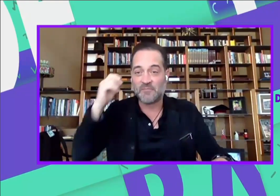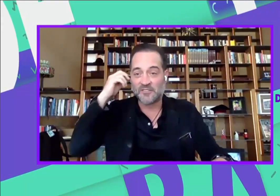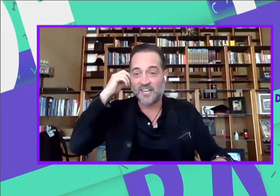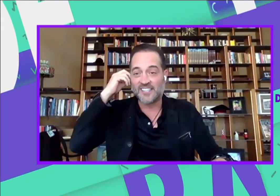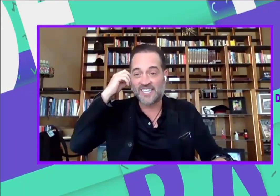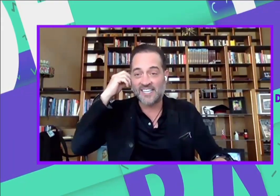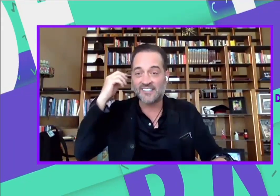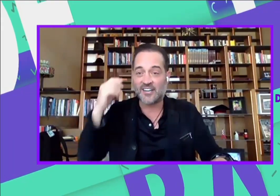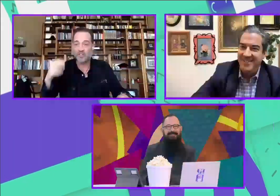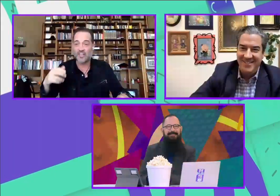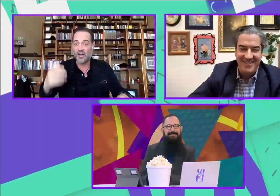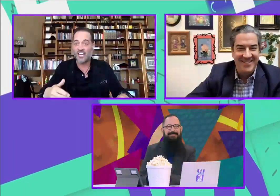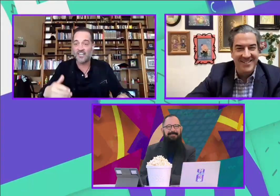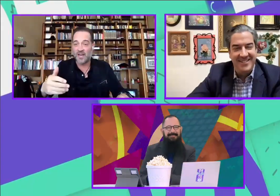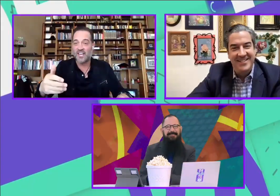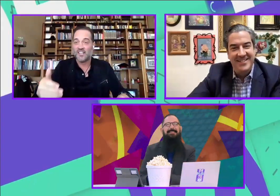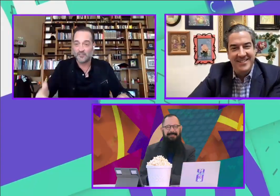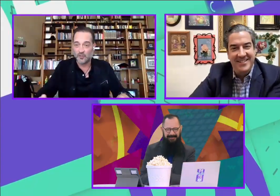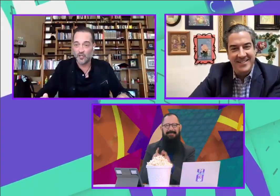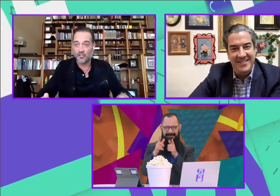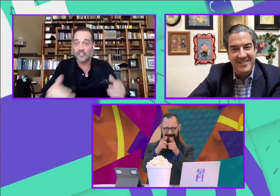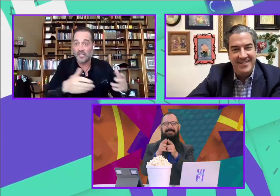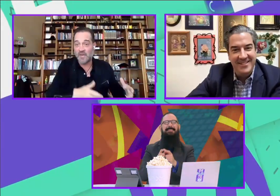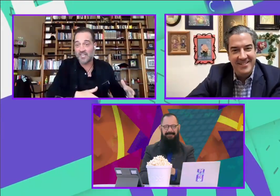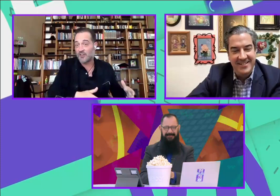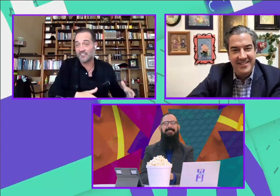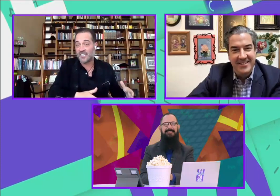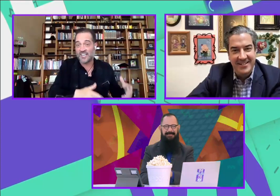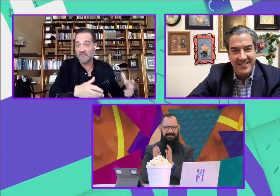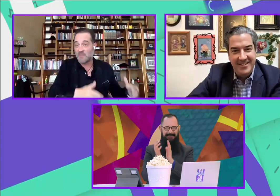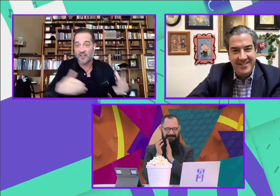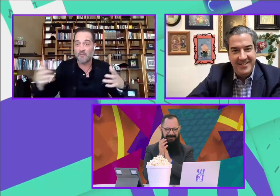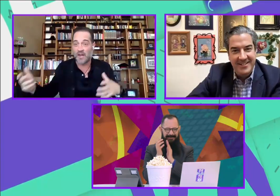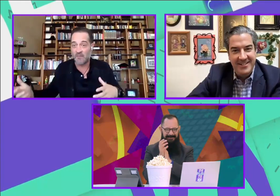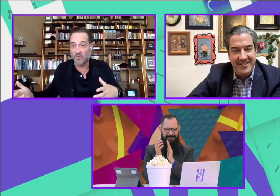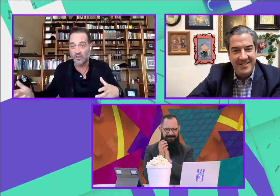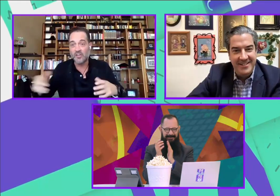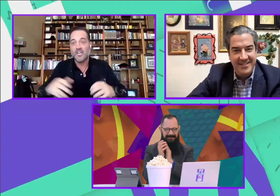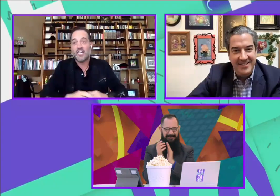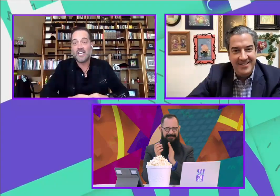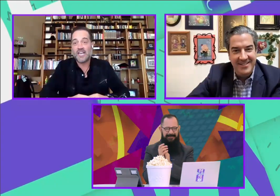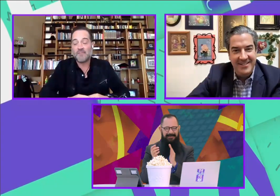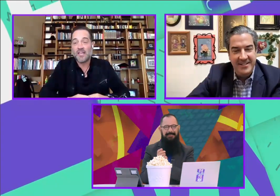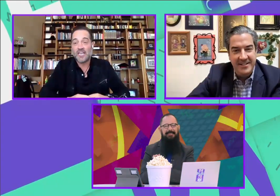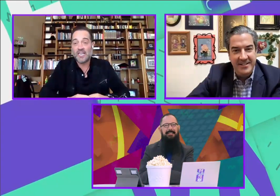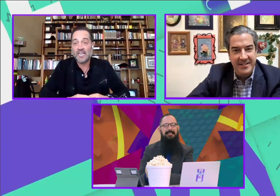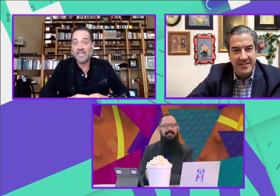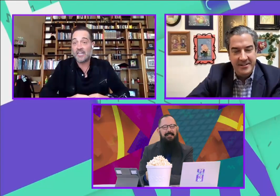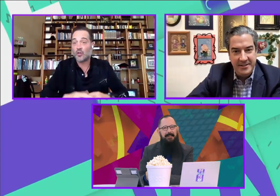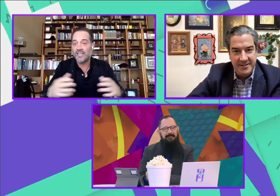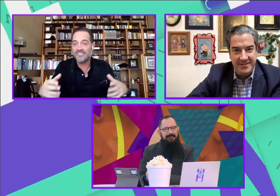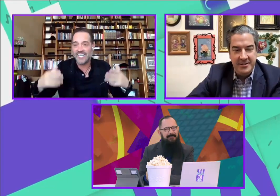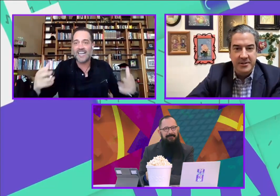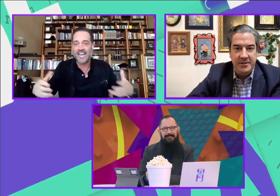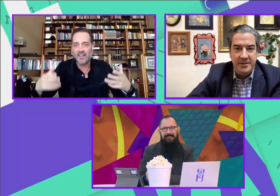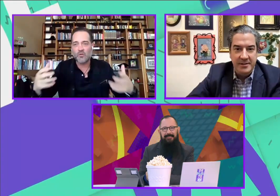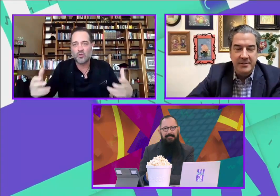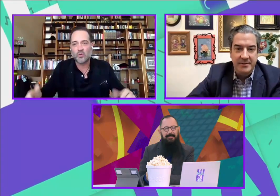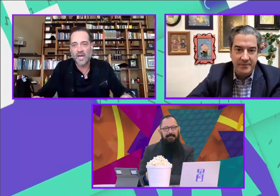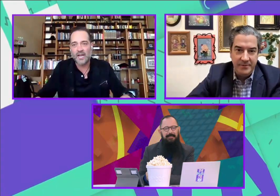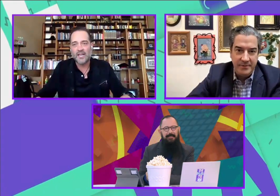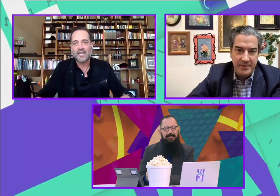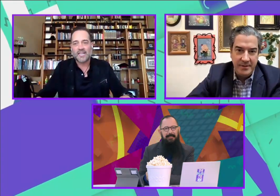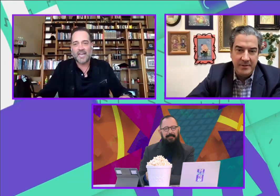Fer son personajes que han desarrollado Anima Studios de México, ahora sí que de México para el mundo. Y todo este